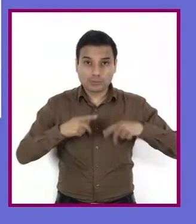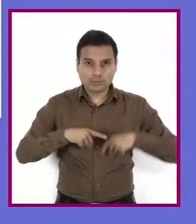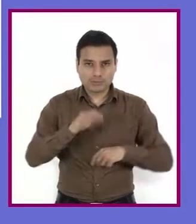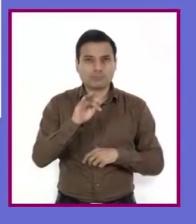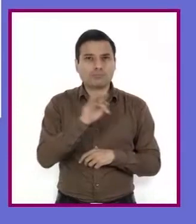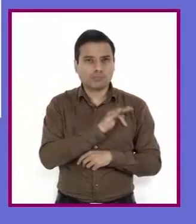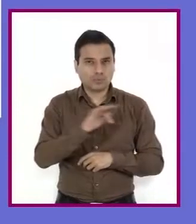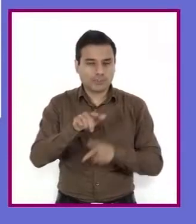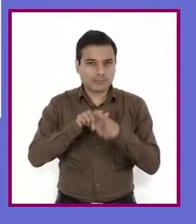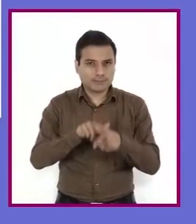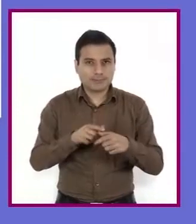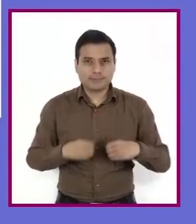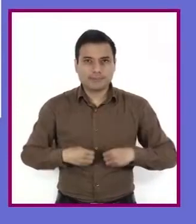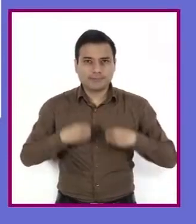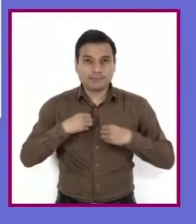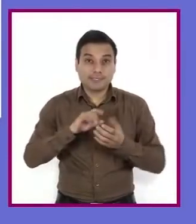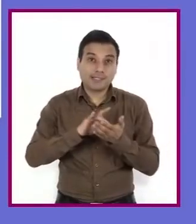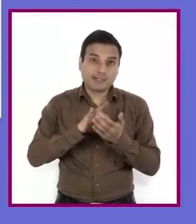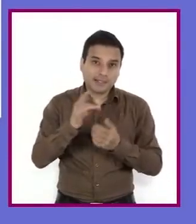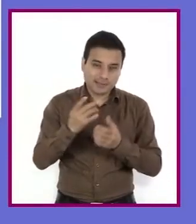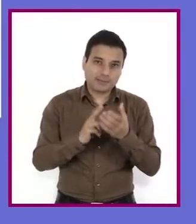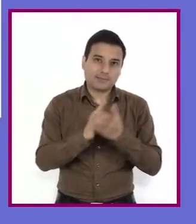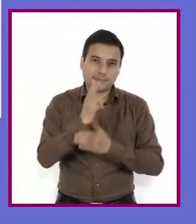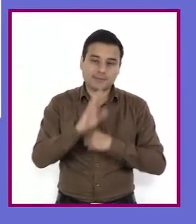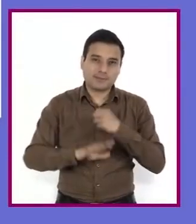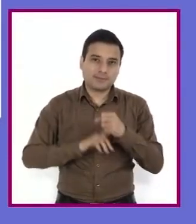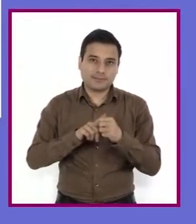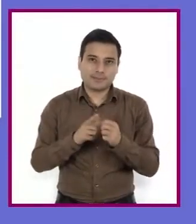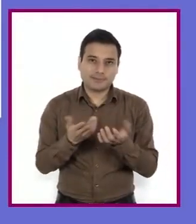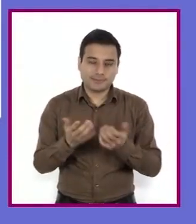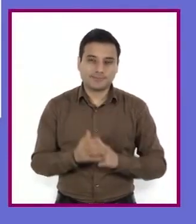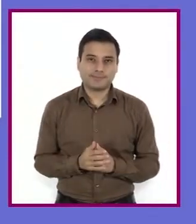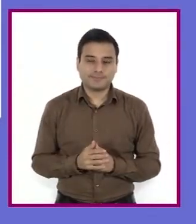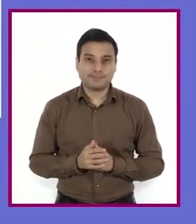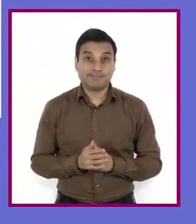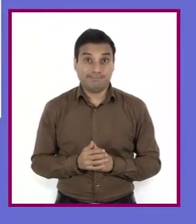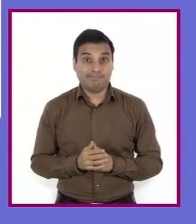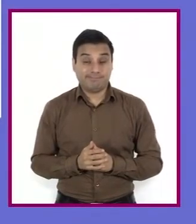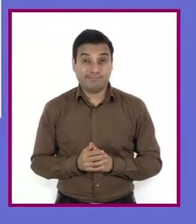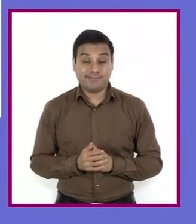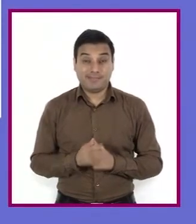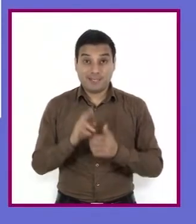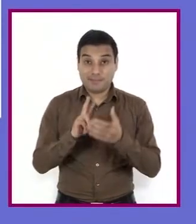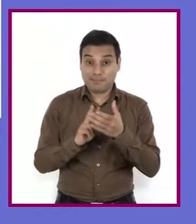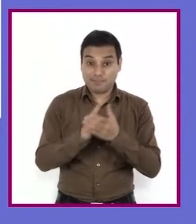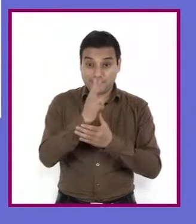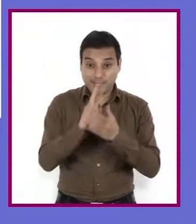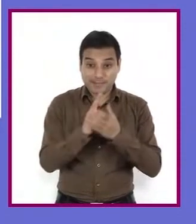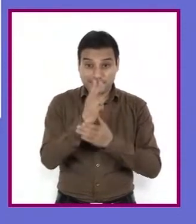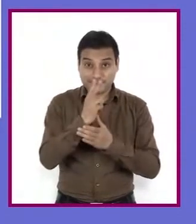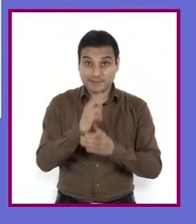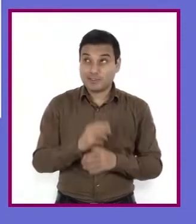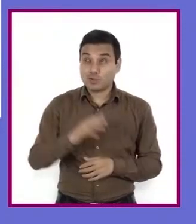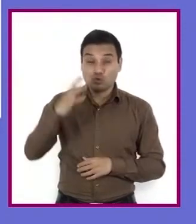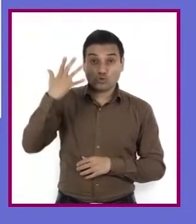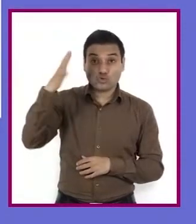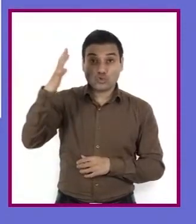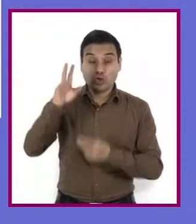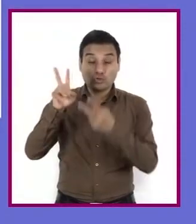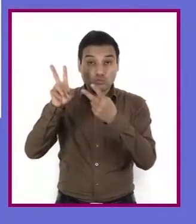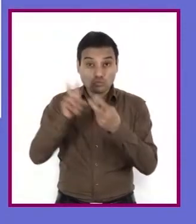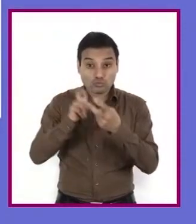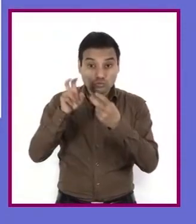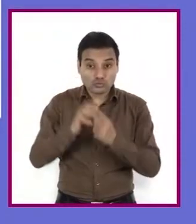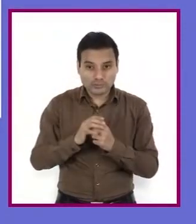viviendo gracias a todos estos organismos. Gracias a la fotosíntesis, las plantas constituyen la fuente